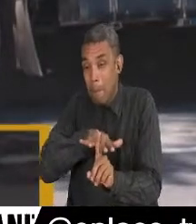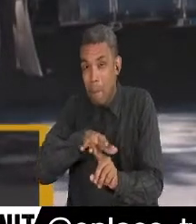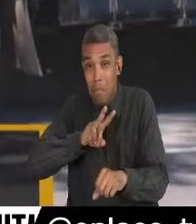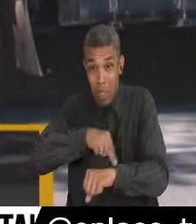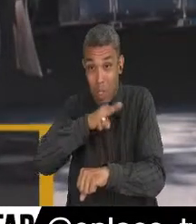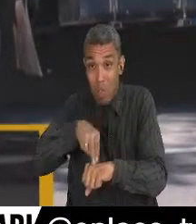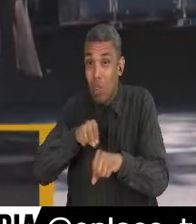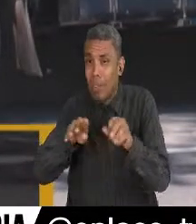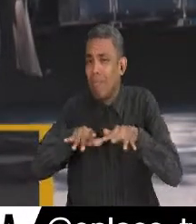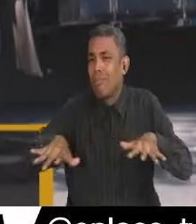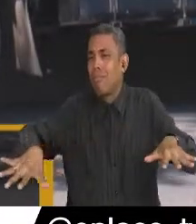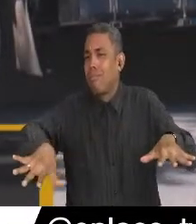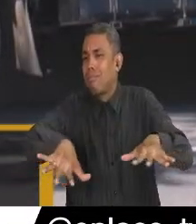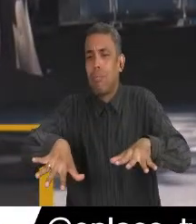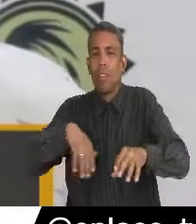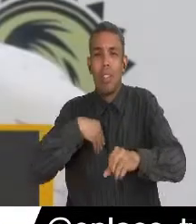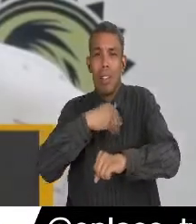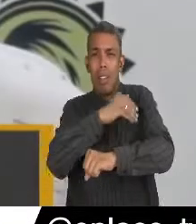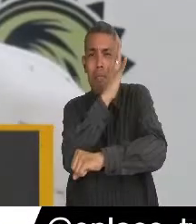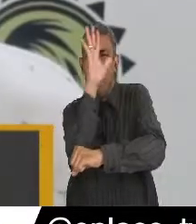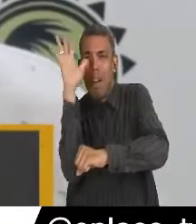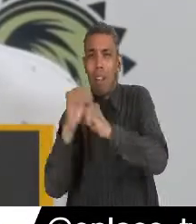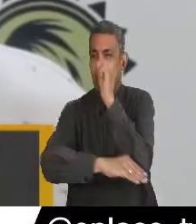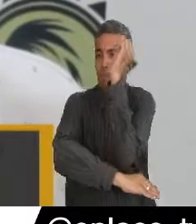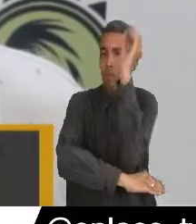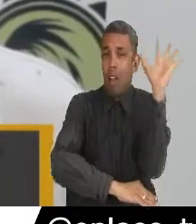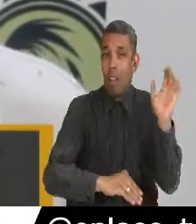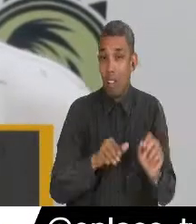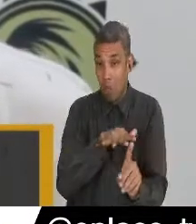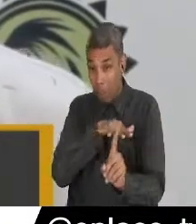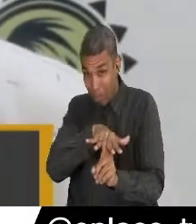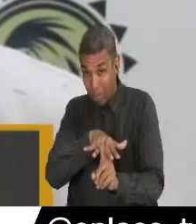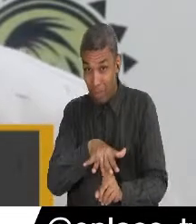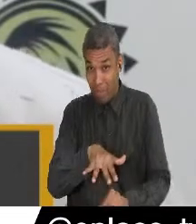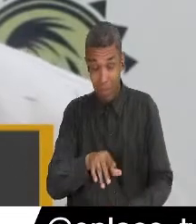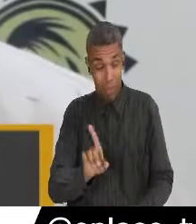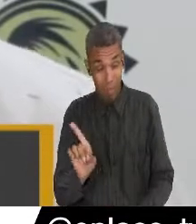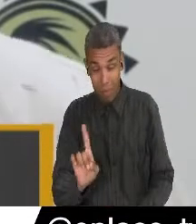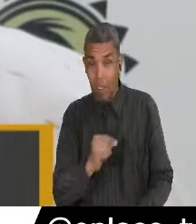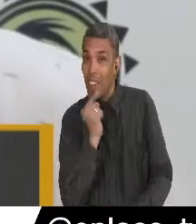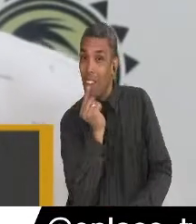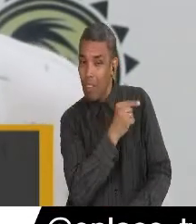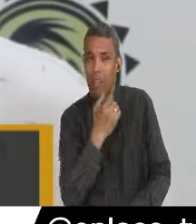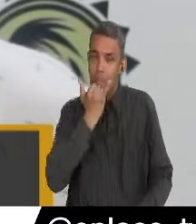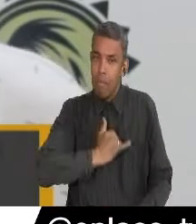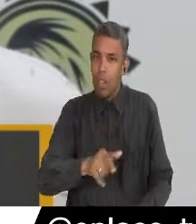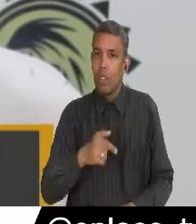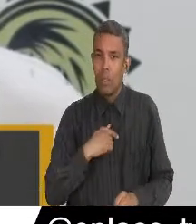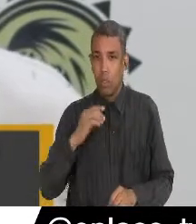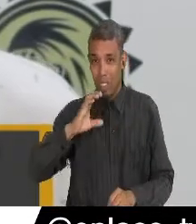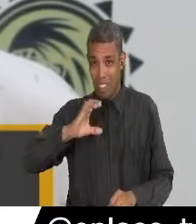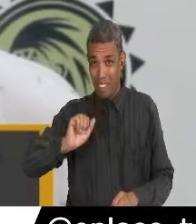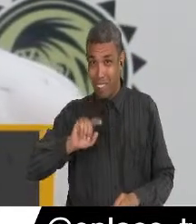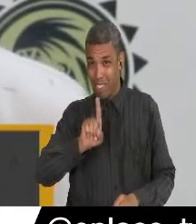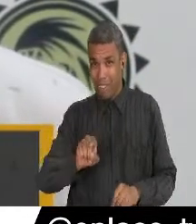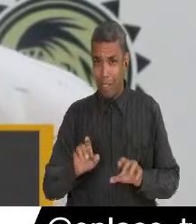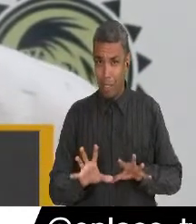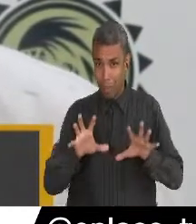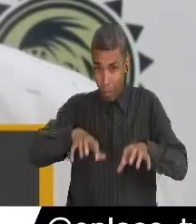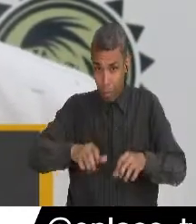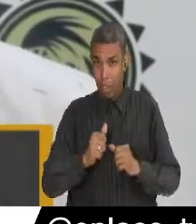plan general de residuos sólidos y determinar hacia dónde vamos a depositar nuestras basuras, mientras que el plan de